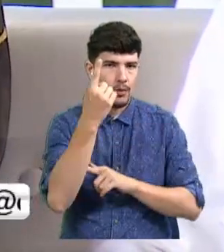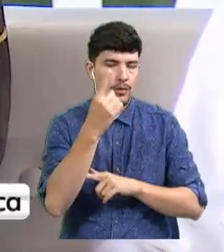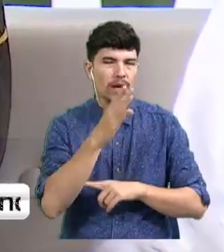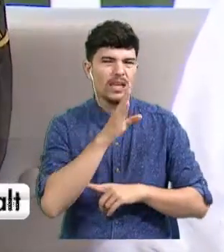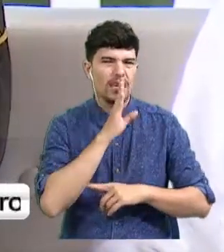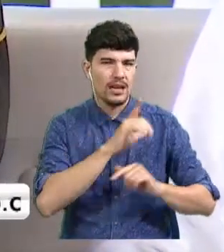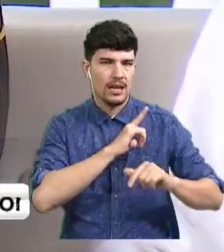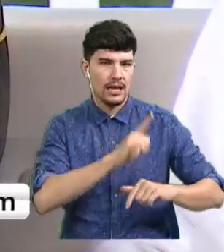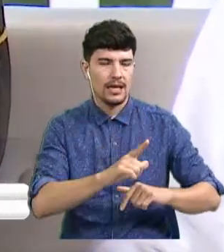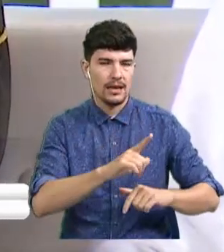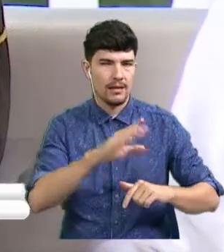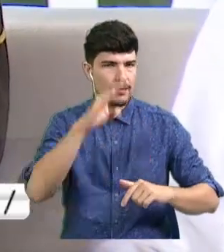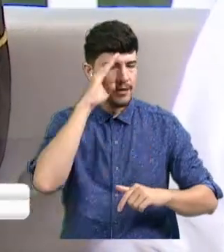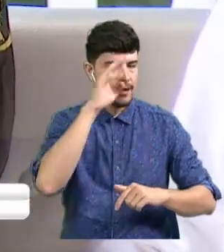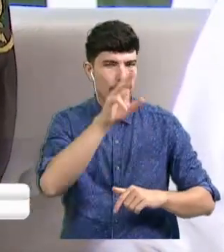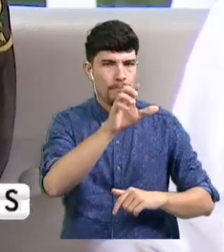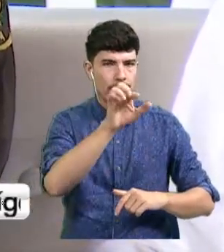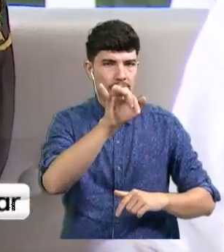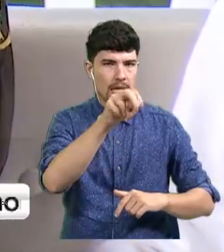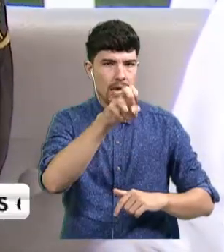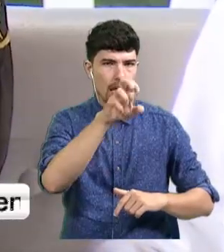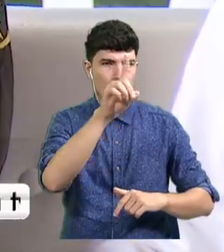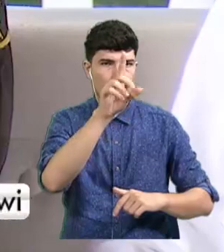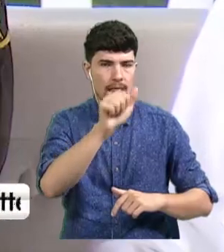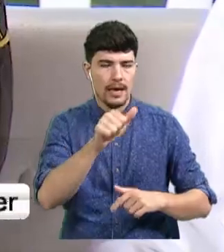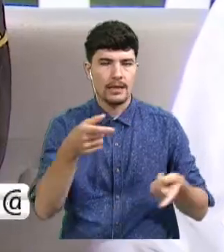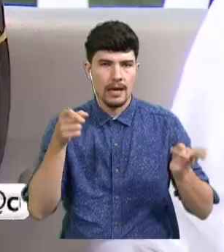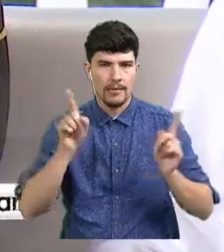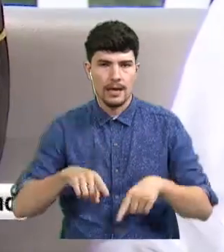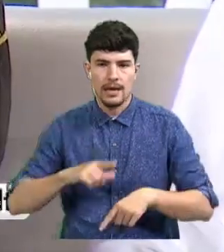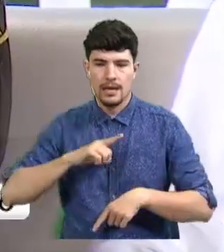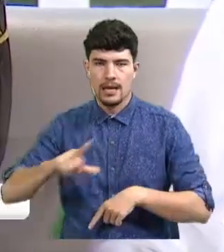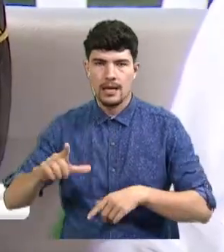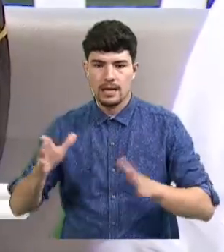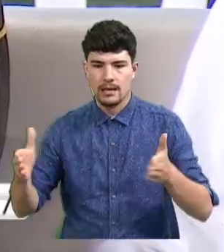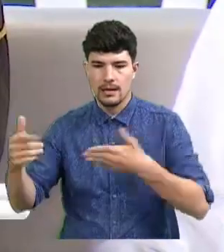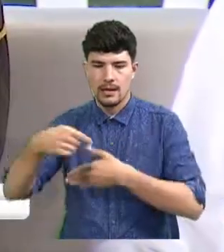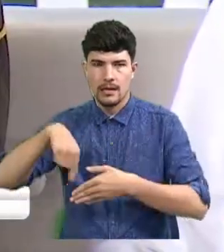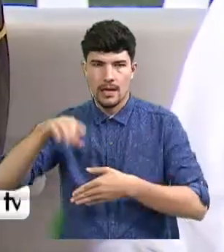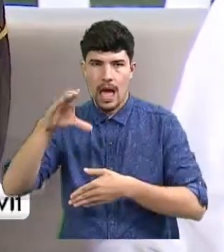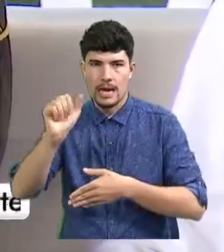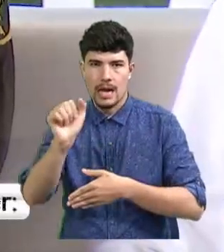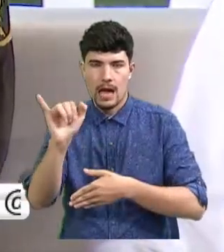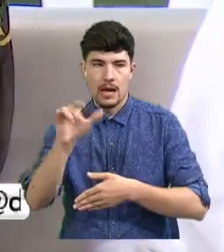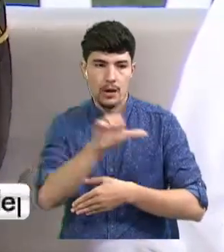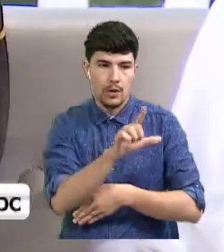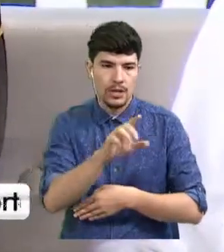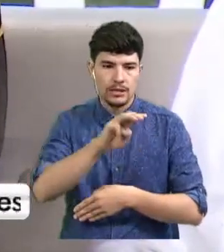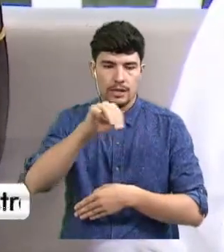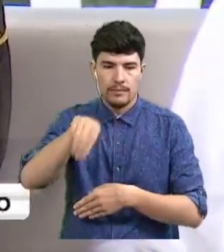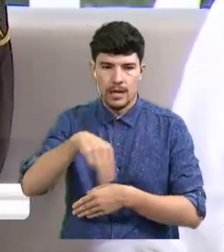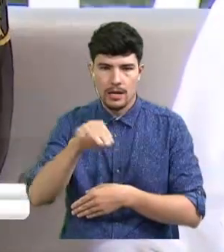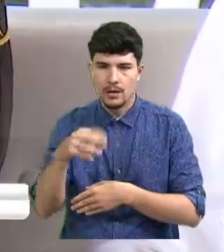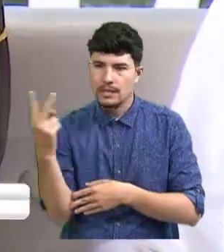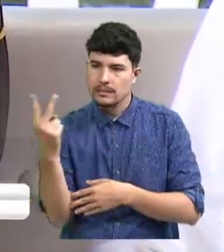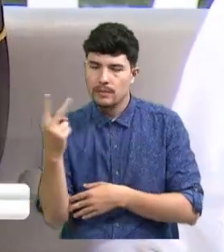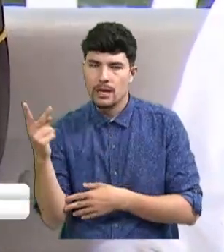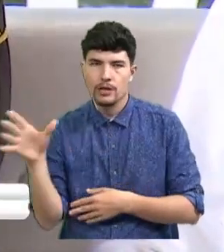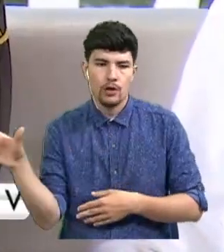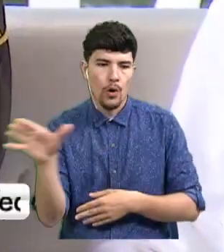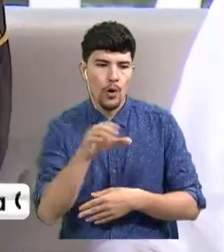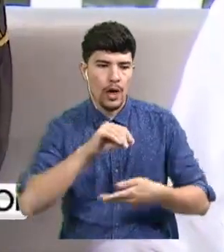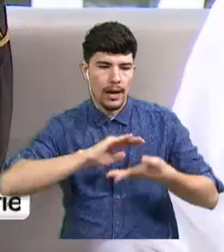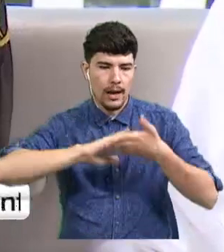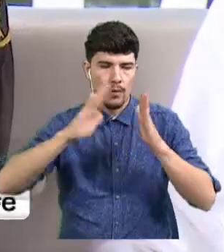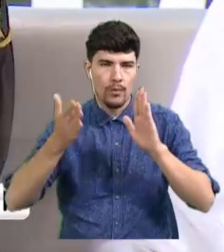Pineda, de los comandantes de CAI, donde los lunes, los miércoles y los viernes toda la comunidad se